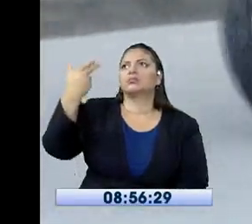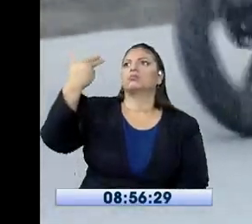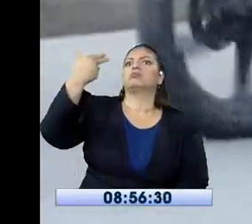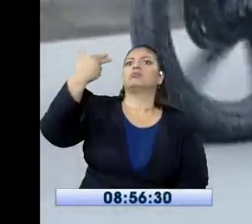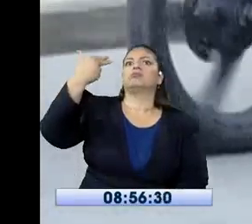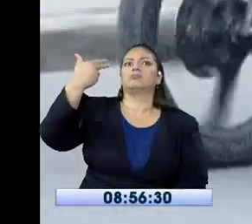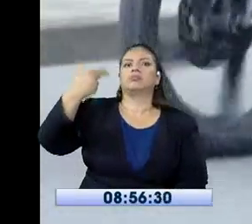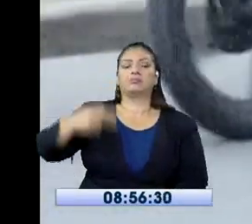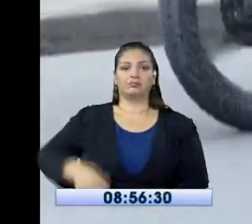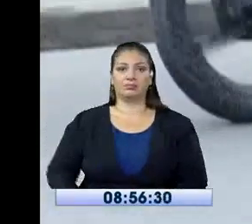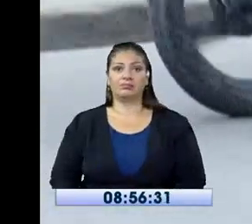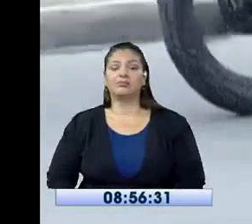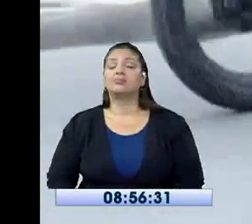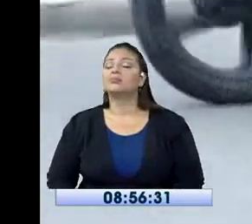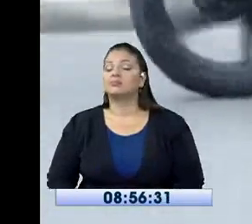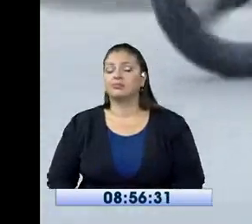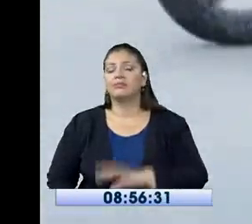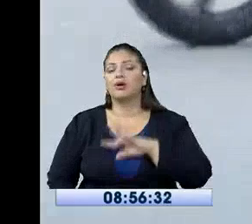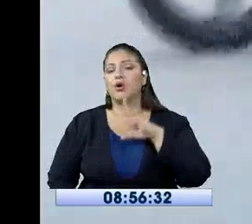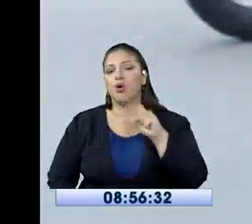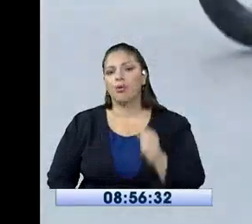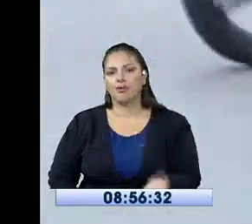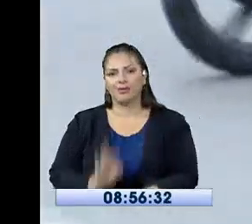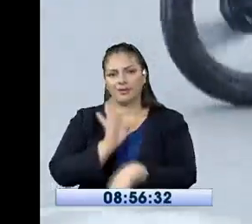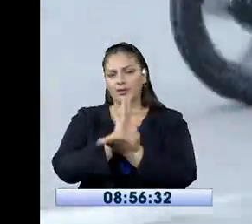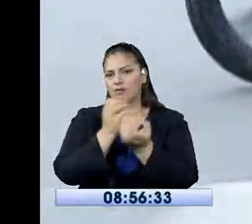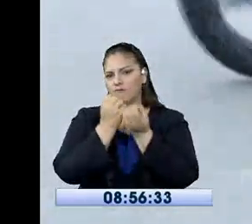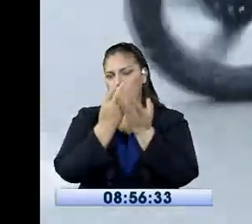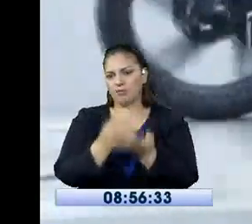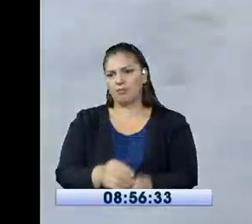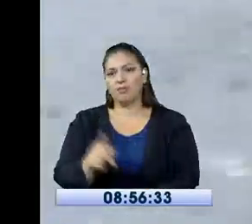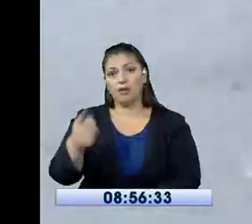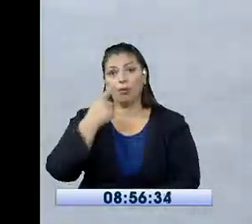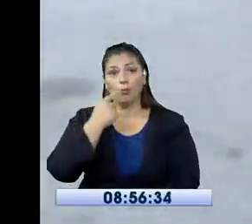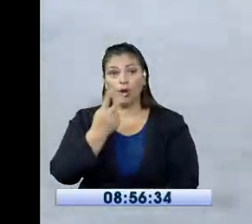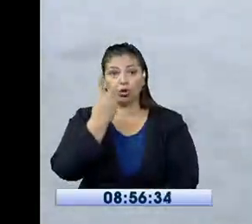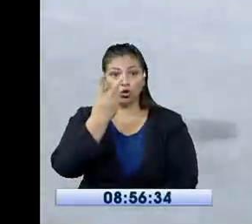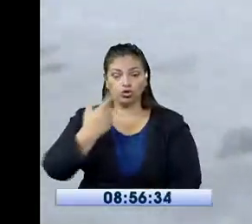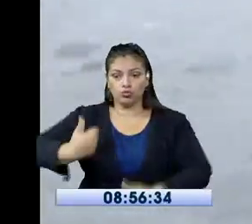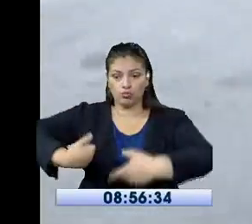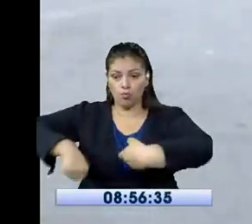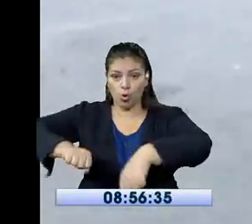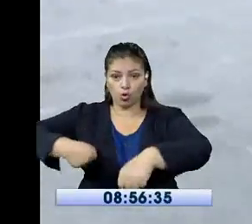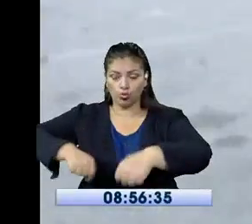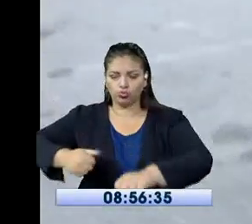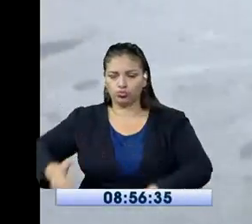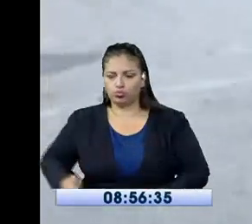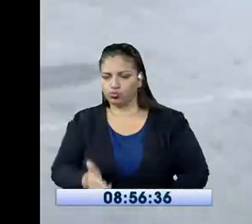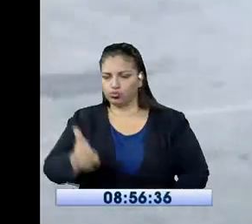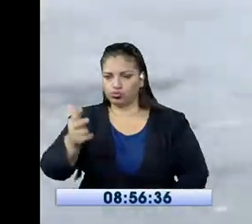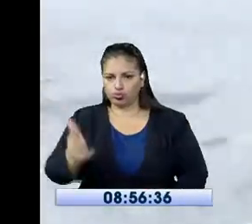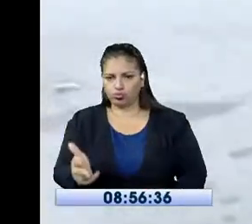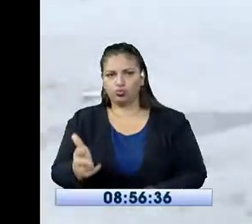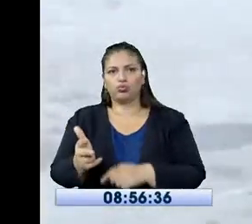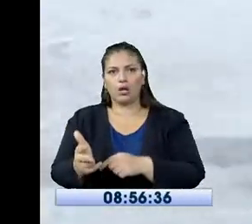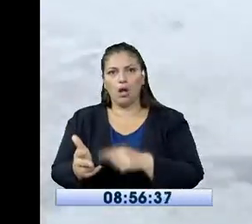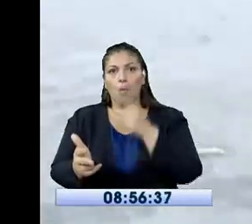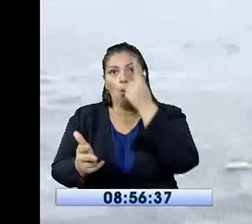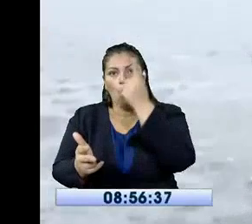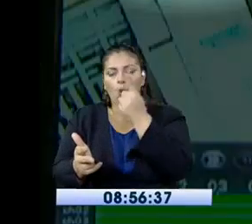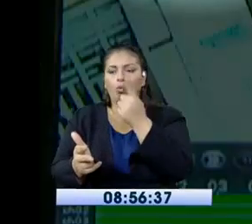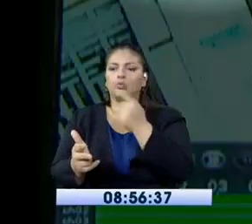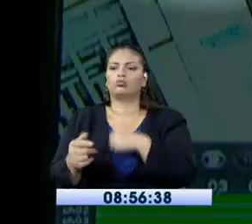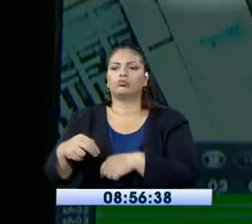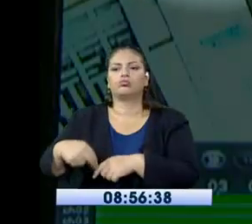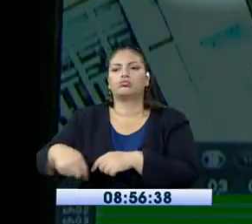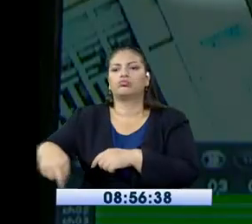Testigos refieren que dos personas pasaron en una motocicleta. Uno se bajó y el otro quedó esperando a pocos metros.